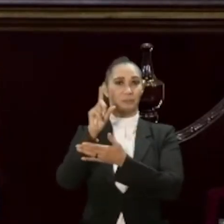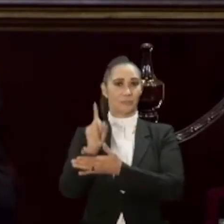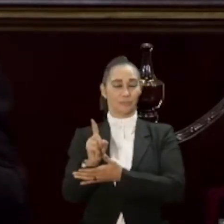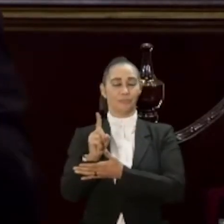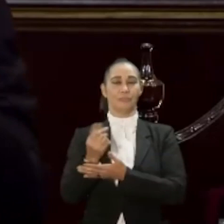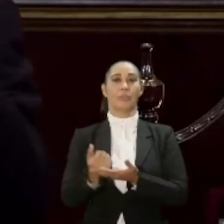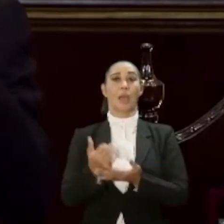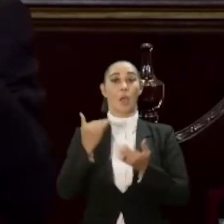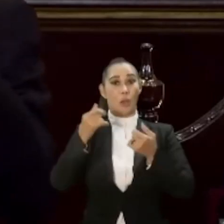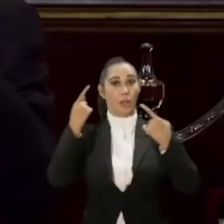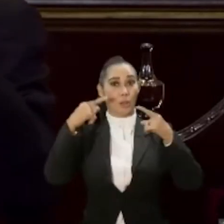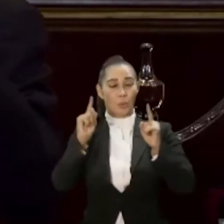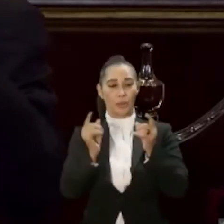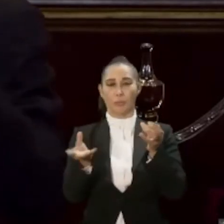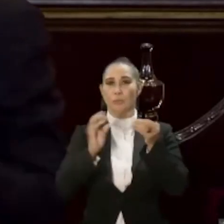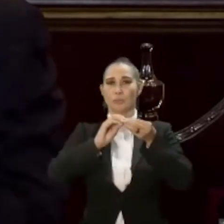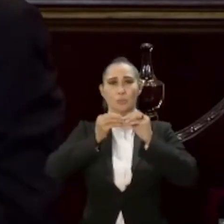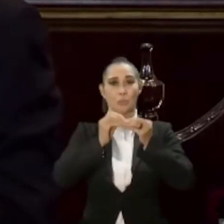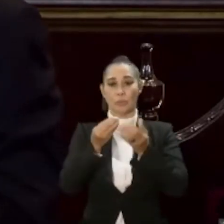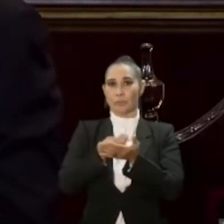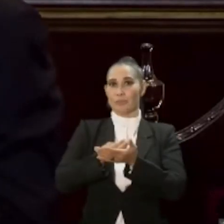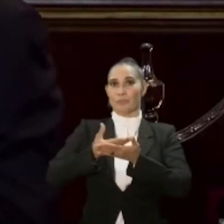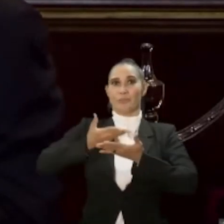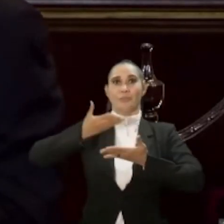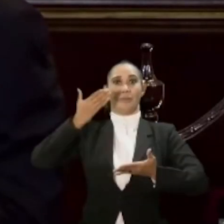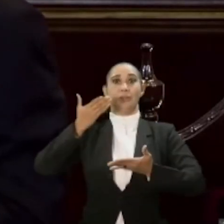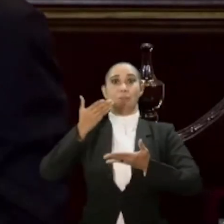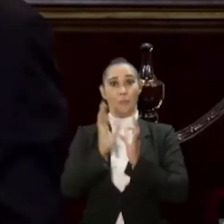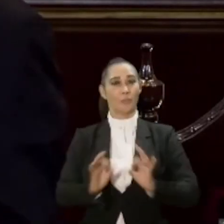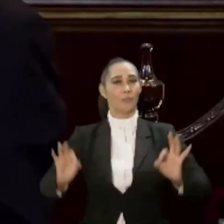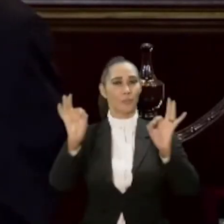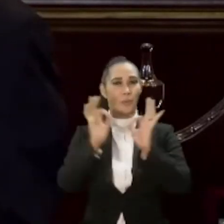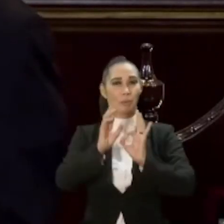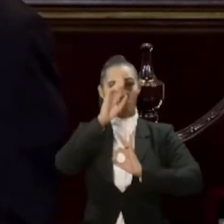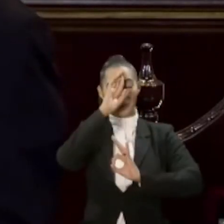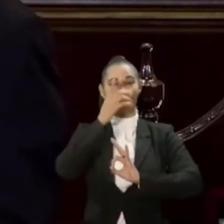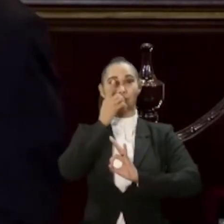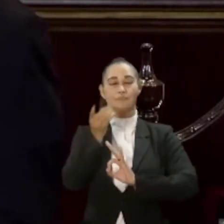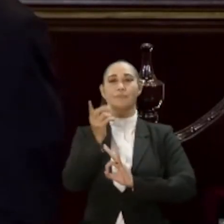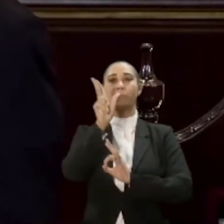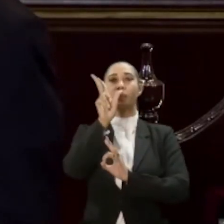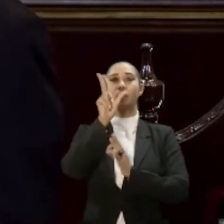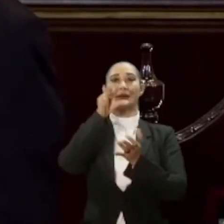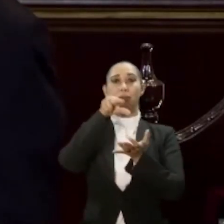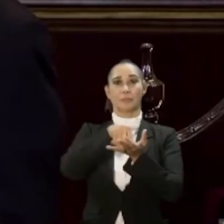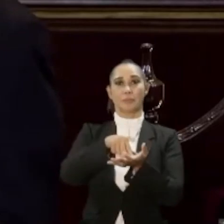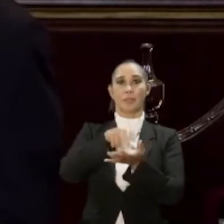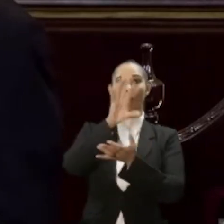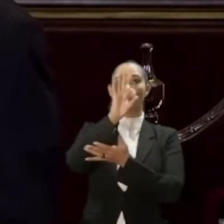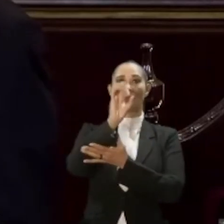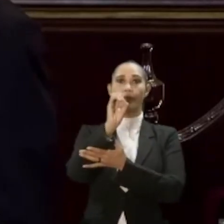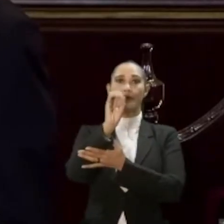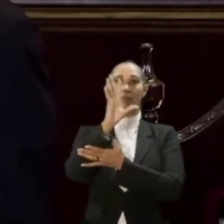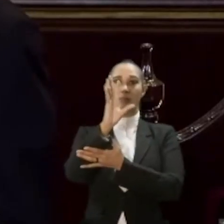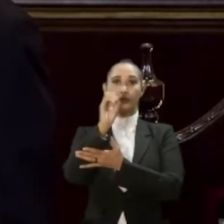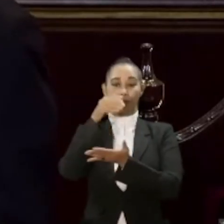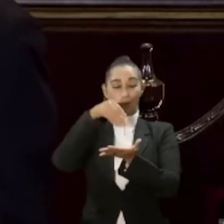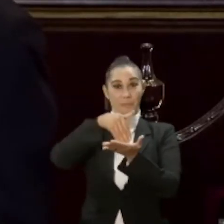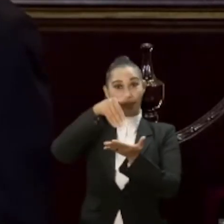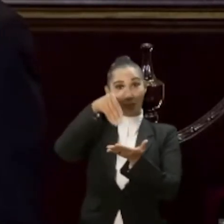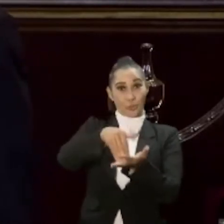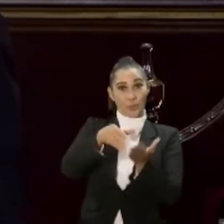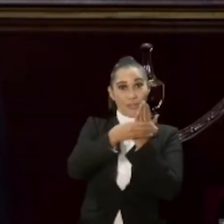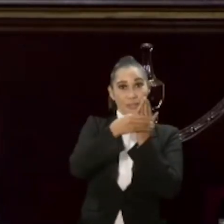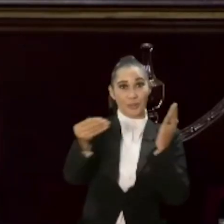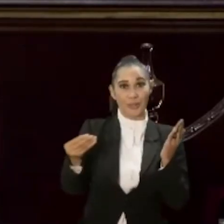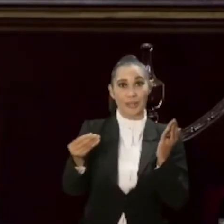una cifra sin precedentes en la República Dominicana de más de 3.950 millones de dólares de inversión, lo